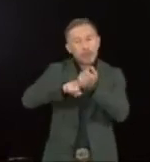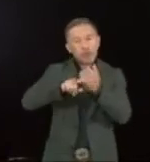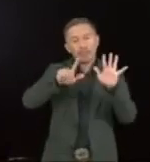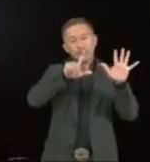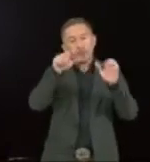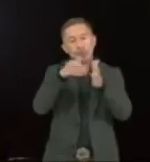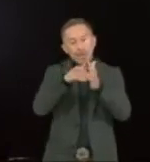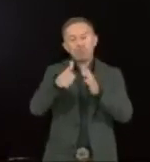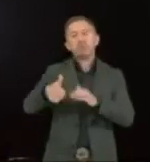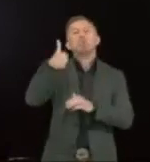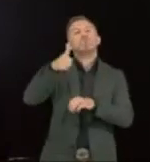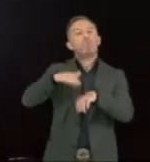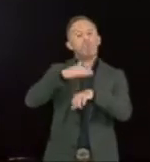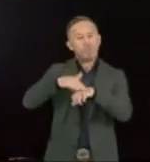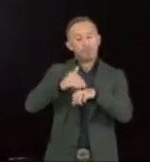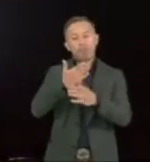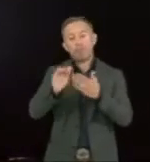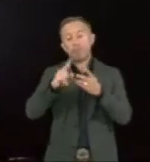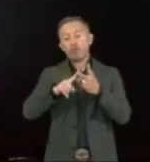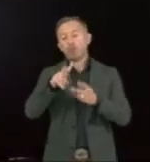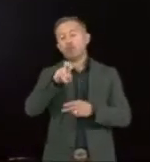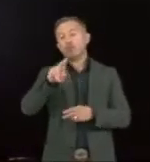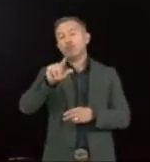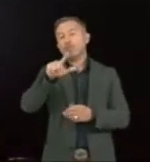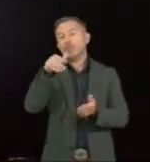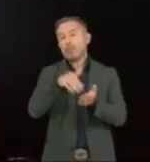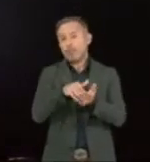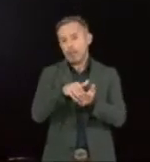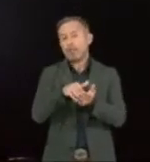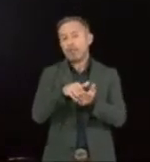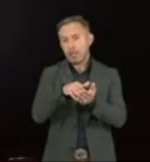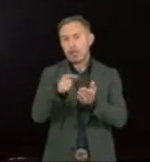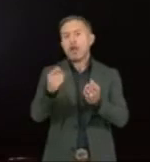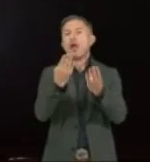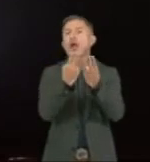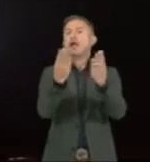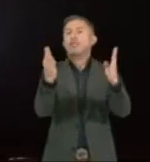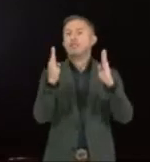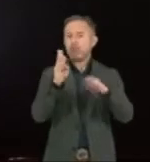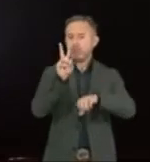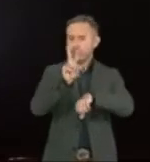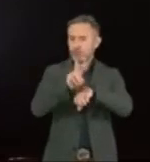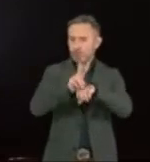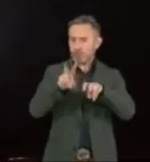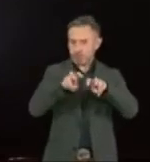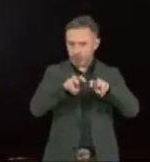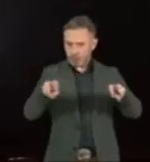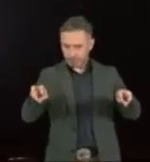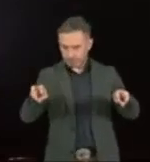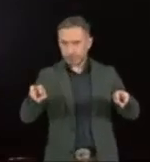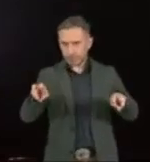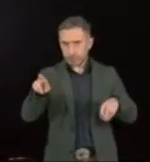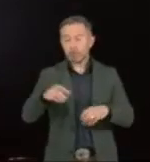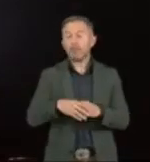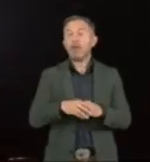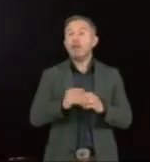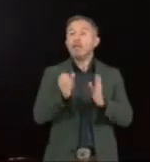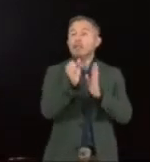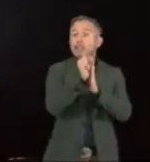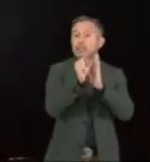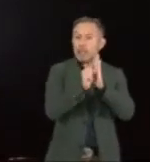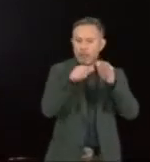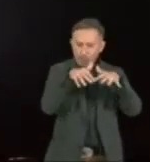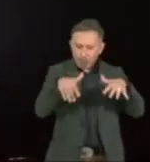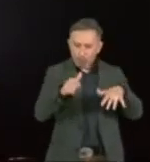8 287.000 administraron las casillas ajustamos nuestros sistemas para que la certeza y la